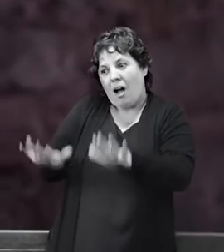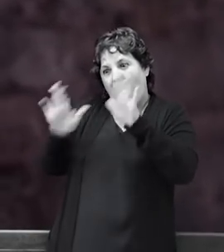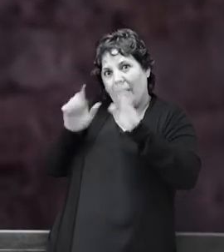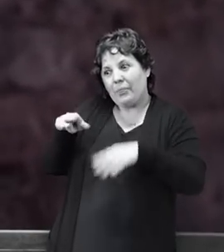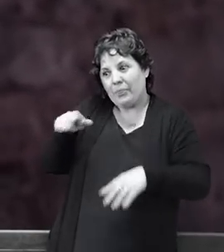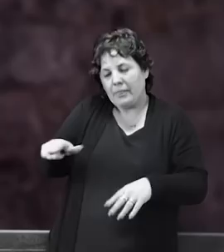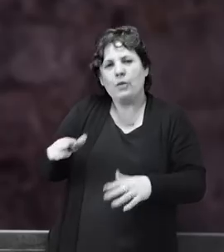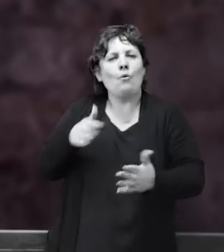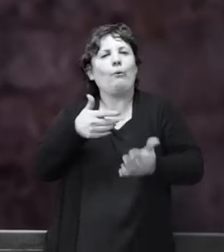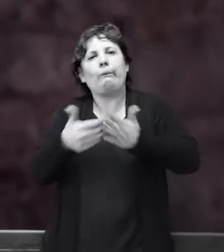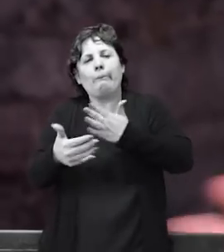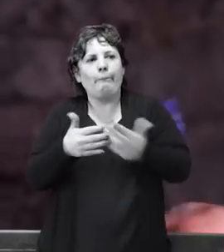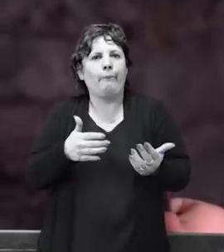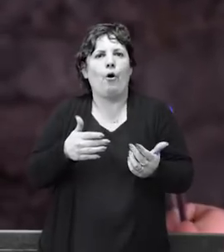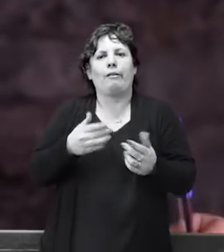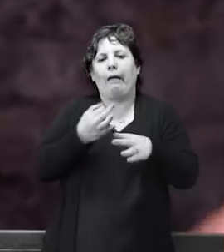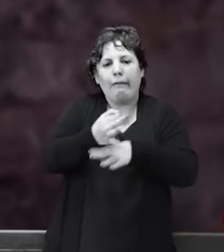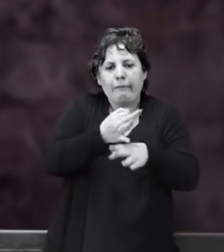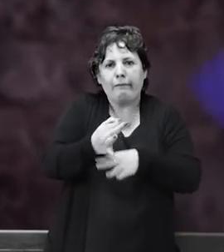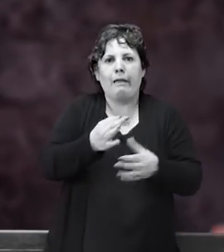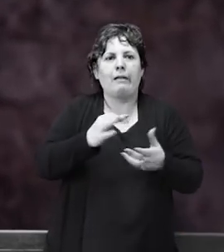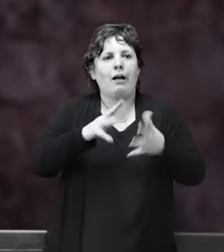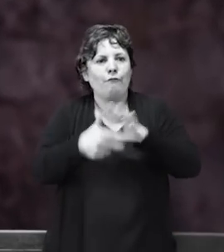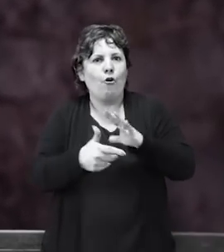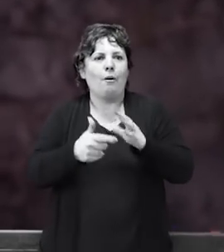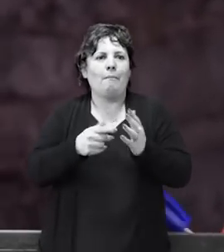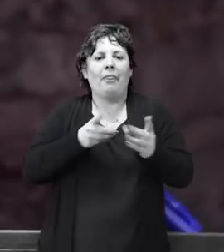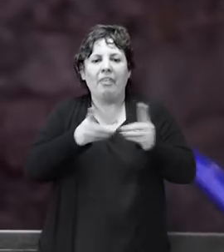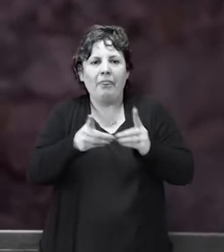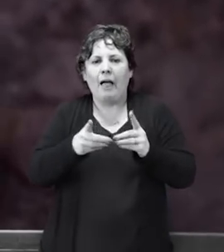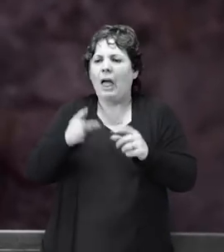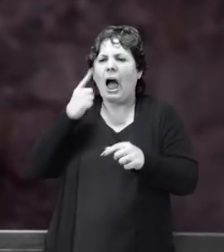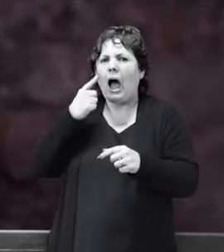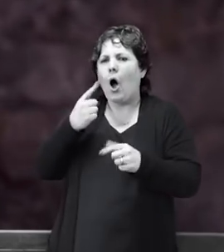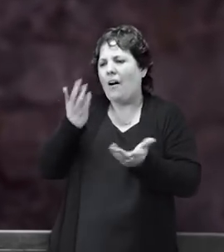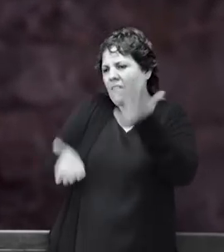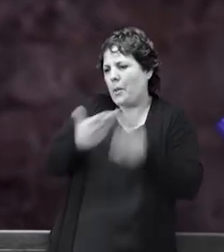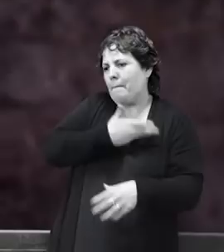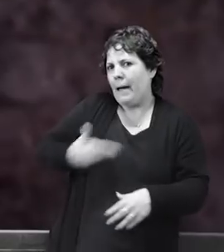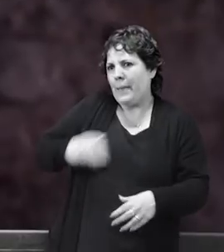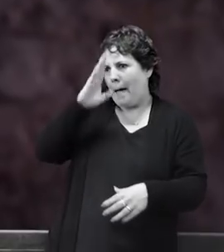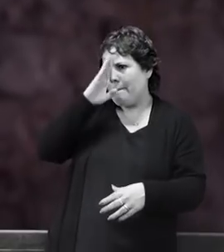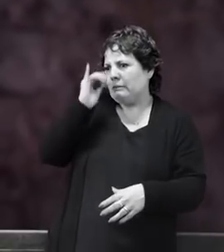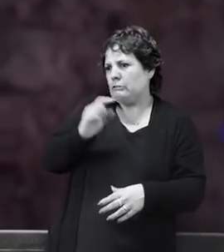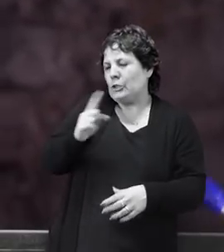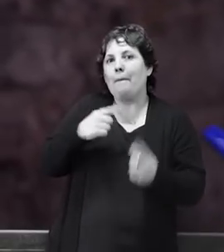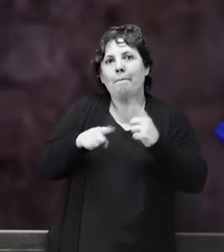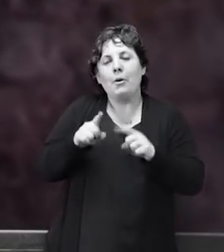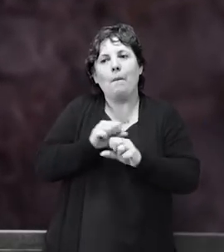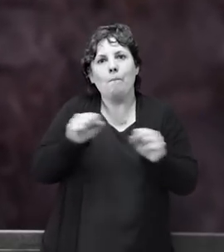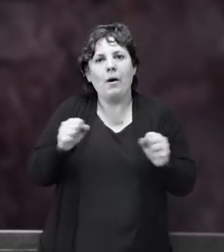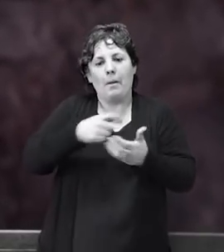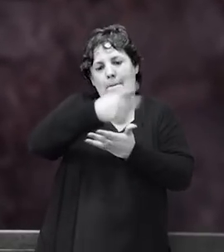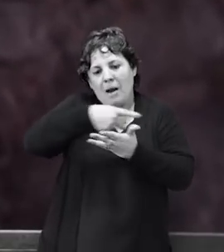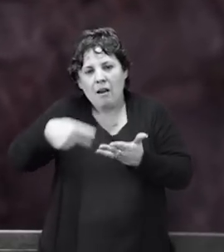más allá de los aspectos pedagógicos, digamos, que es lo que evalúa la maestra, le da herramientas como para planificar